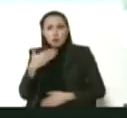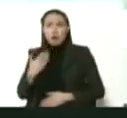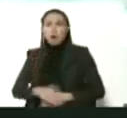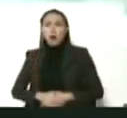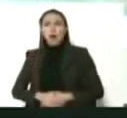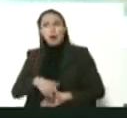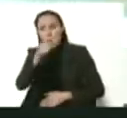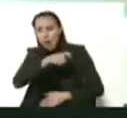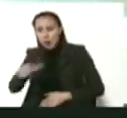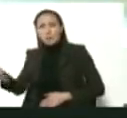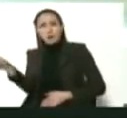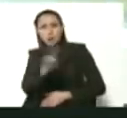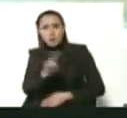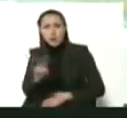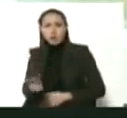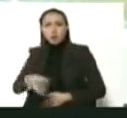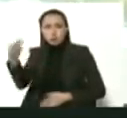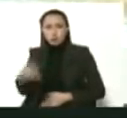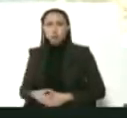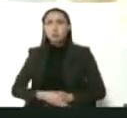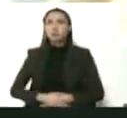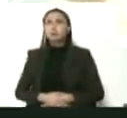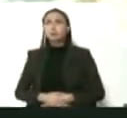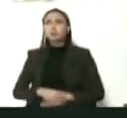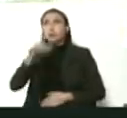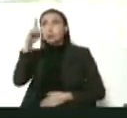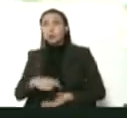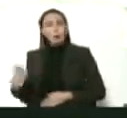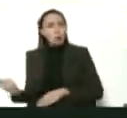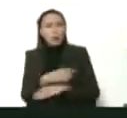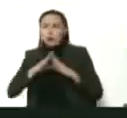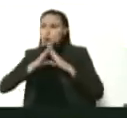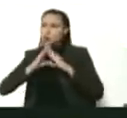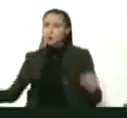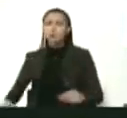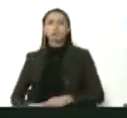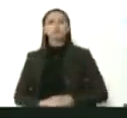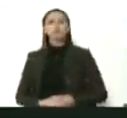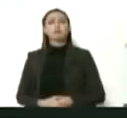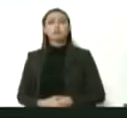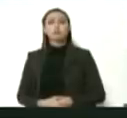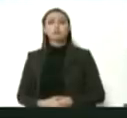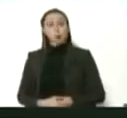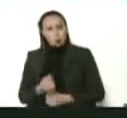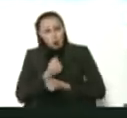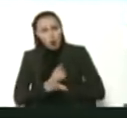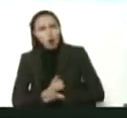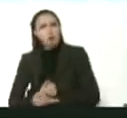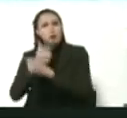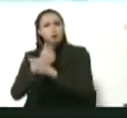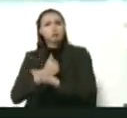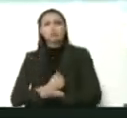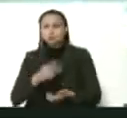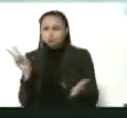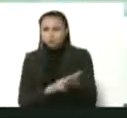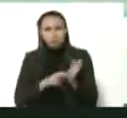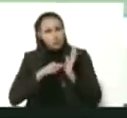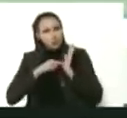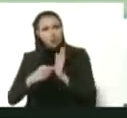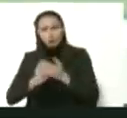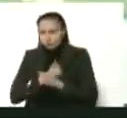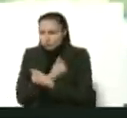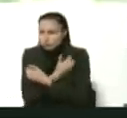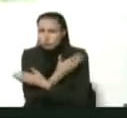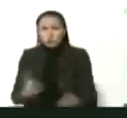los venezolanos y las venezolanas. Por gobernar para todos y para todas. Con amor, con honestidad, con entrega,